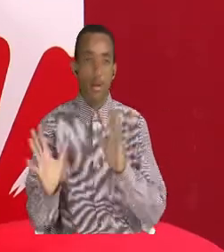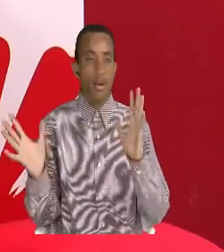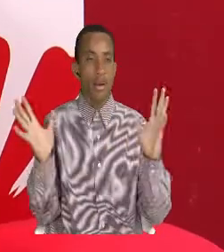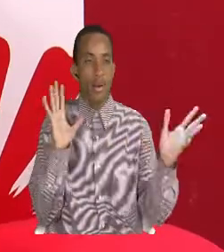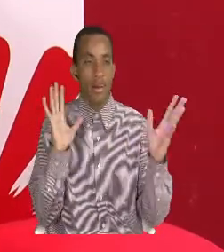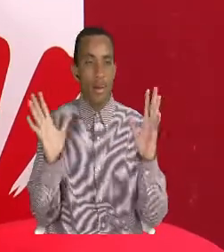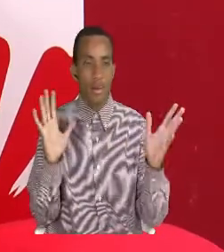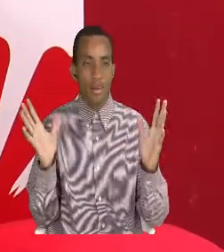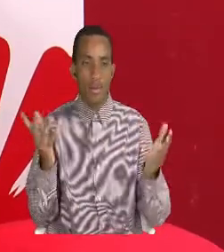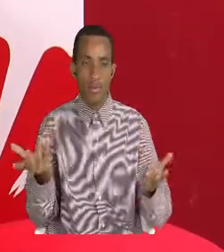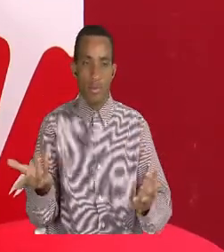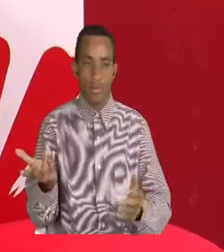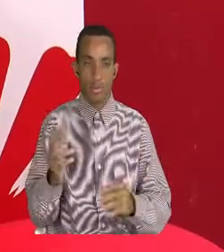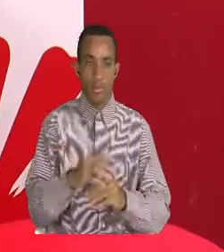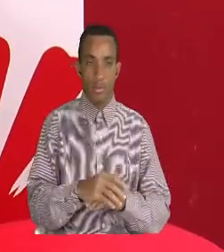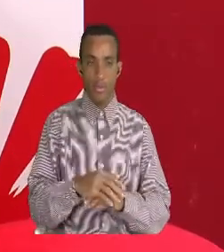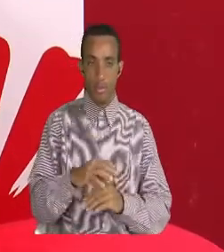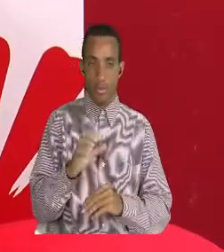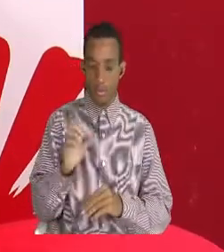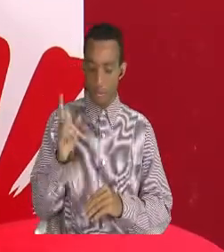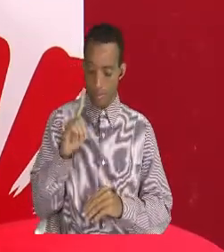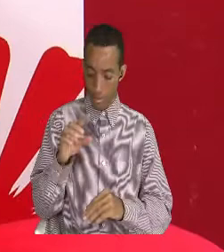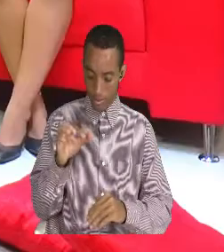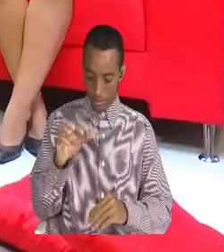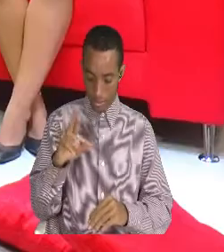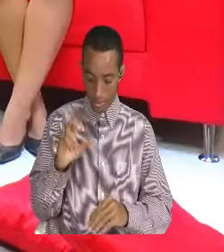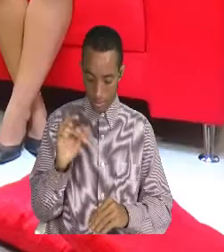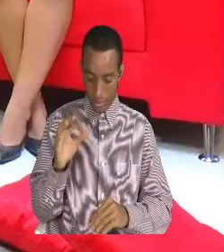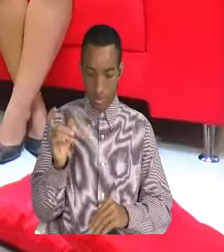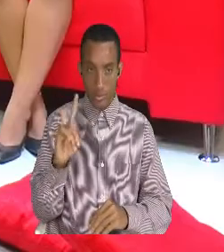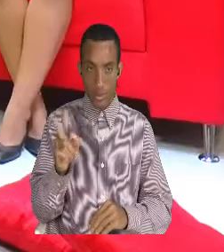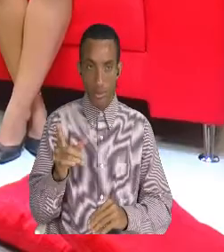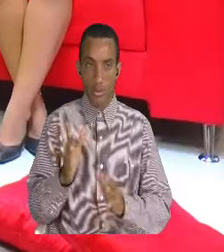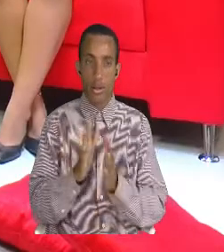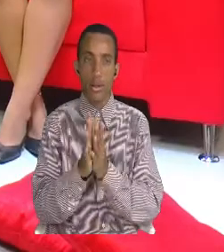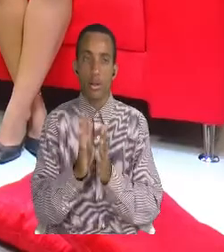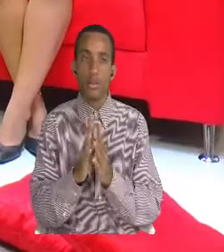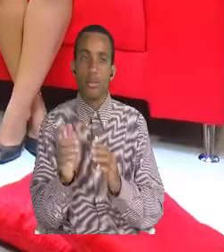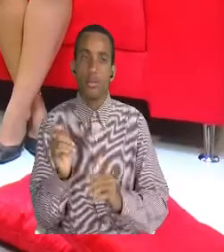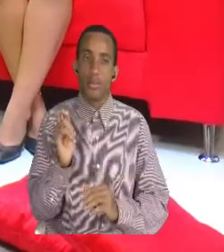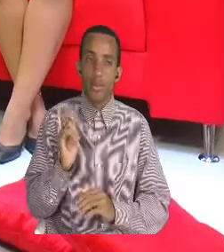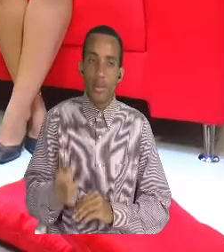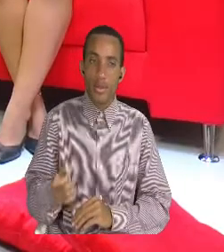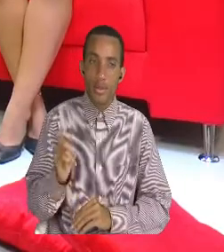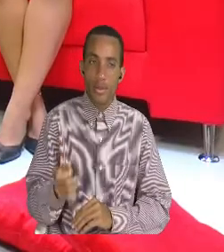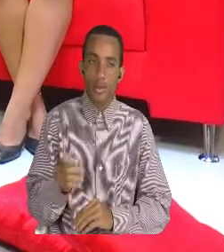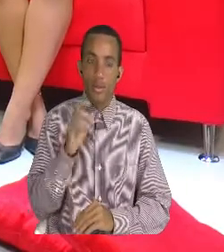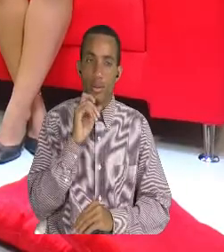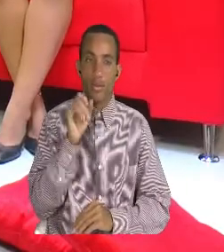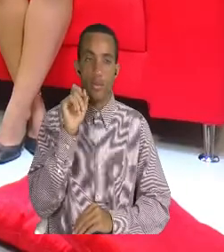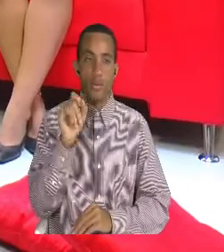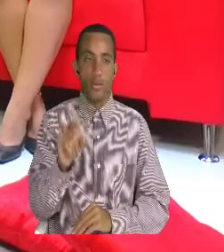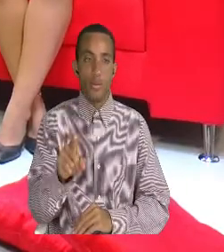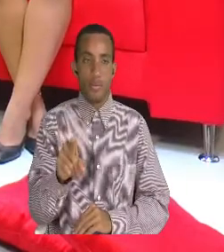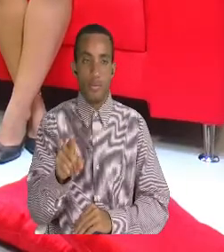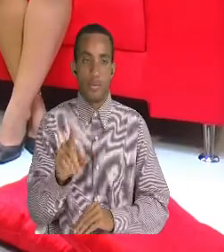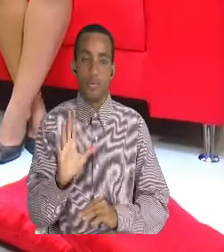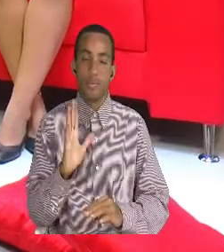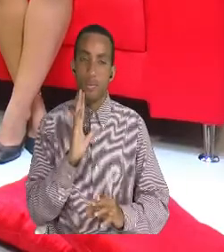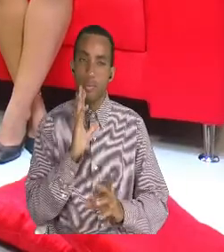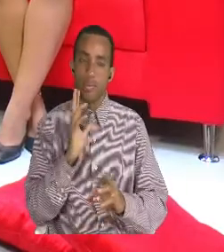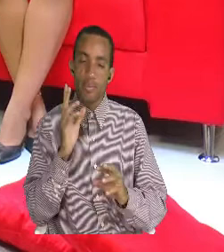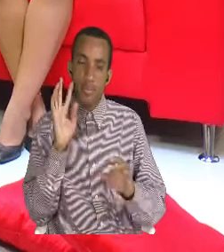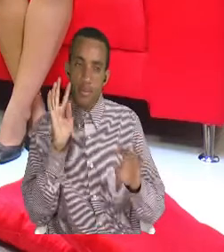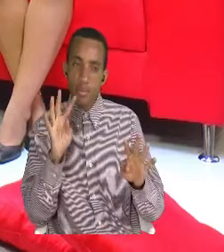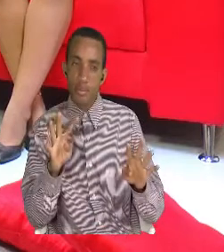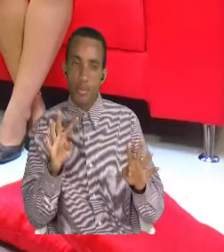Paola Rincón y a nuestra abogada Viviana Betancourt. Vamos a empezar con nuestra abogada y tenemos una pregunta que le va a responder a uno de nuestros